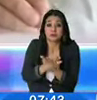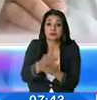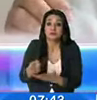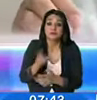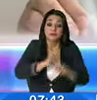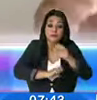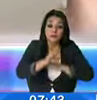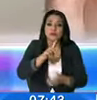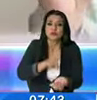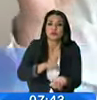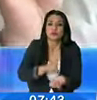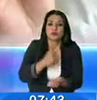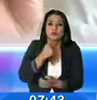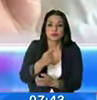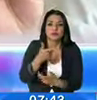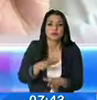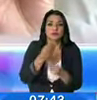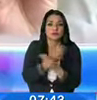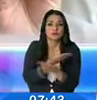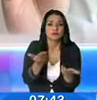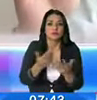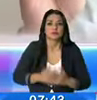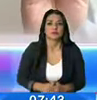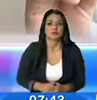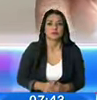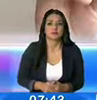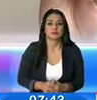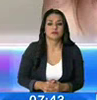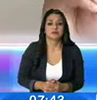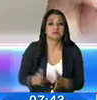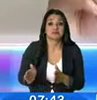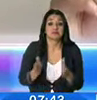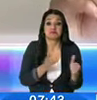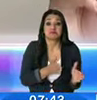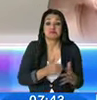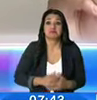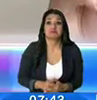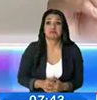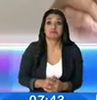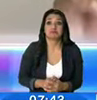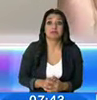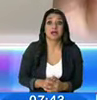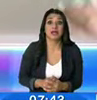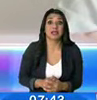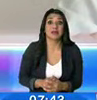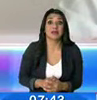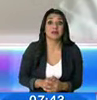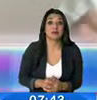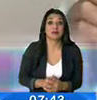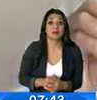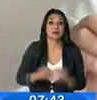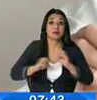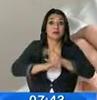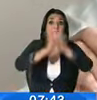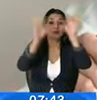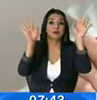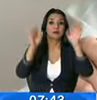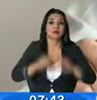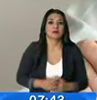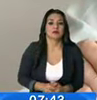examen médico legal? De una vez se lo diré. Encontraron que ella estaba, para empezar, lúcida y